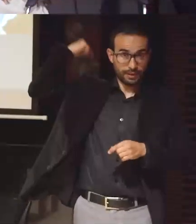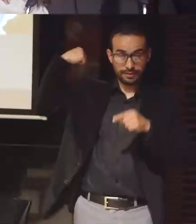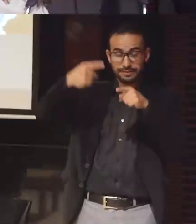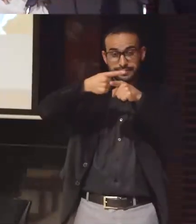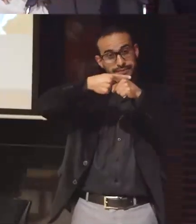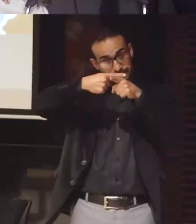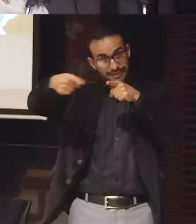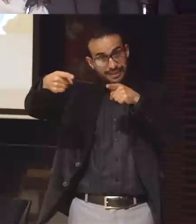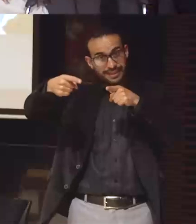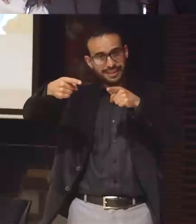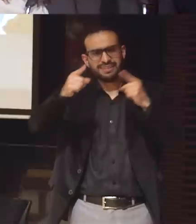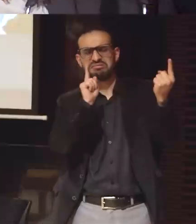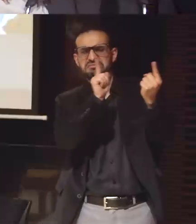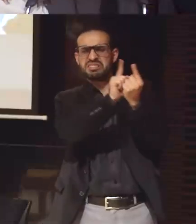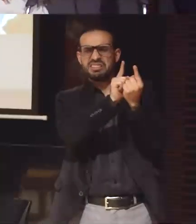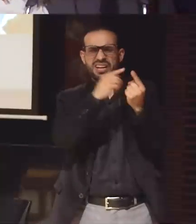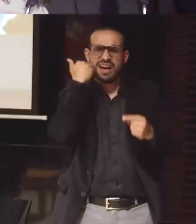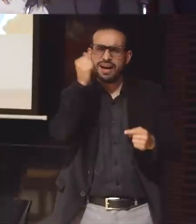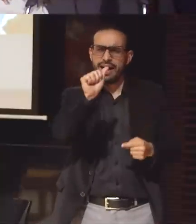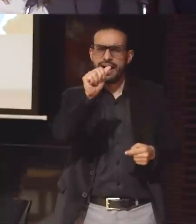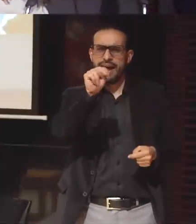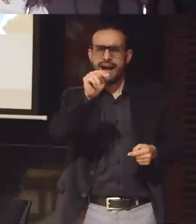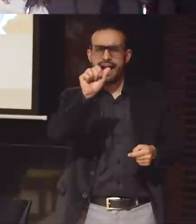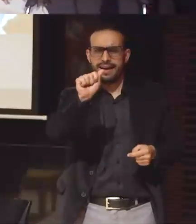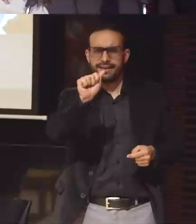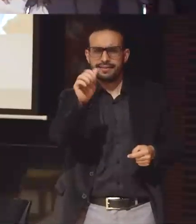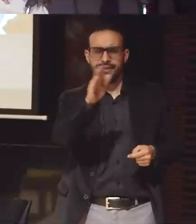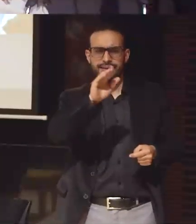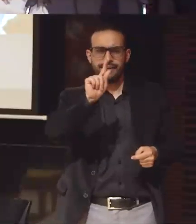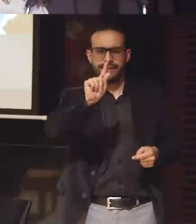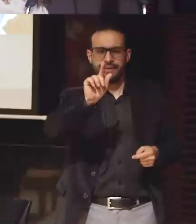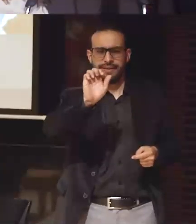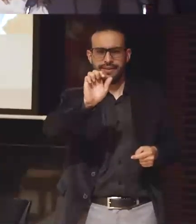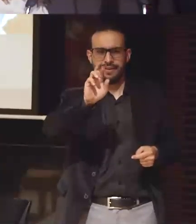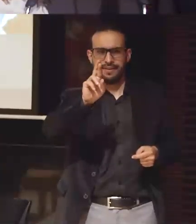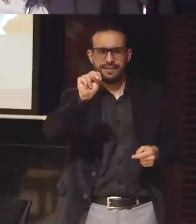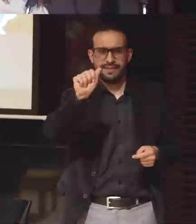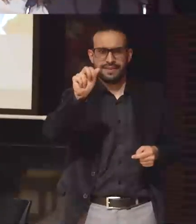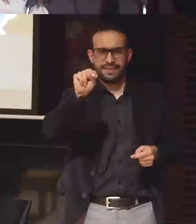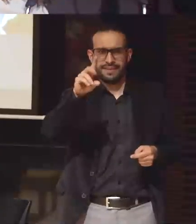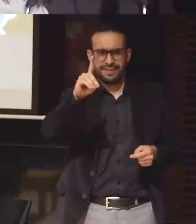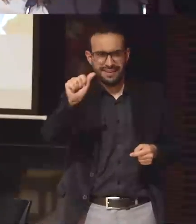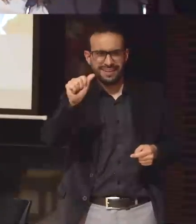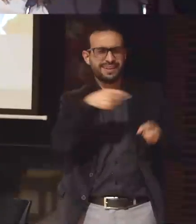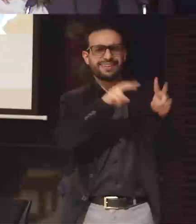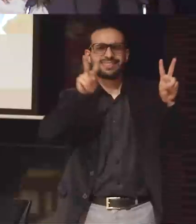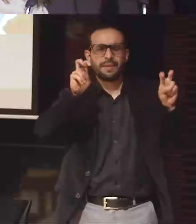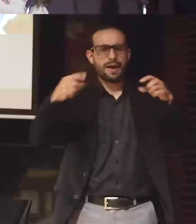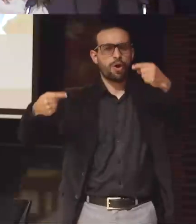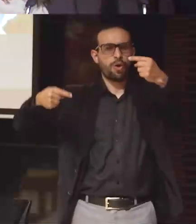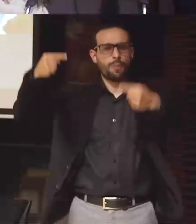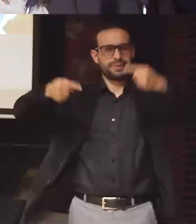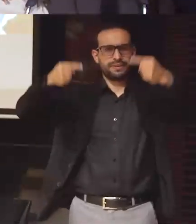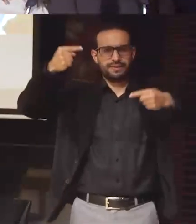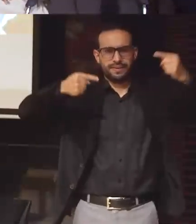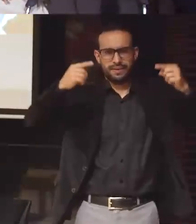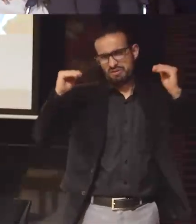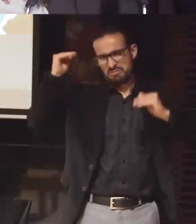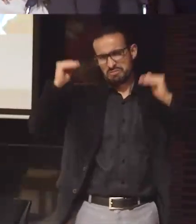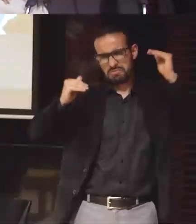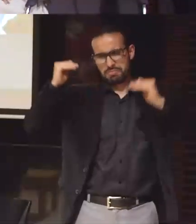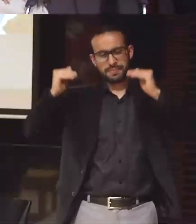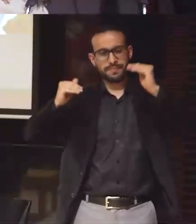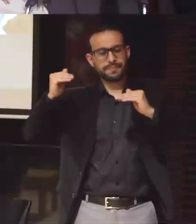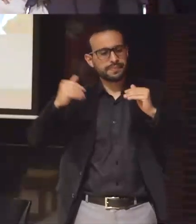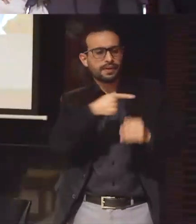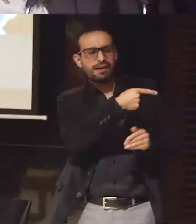hablando con Ana Fernanda Maishuasca de competitividad, y ella decía que era muy importante